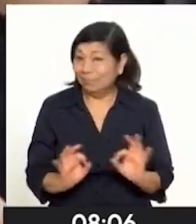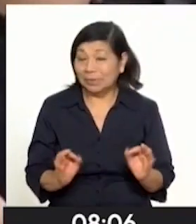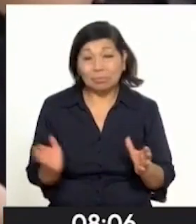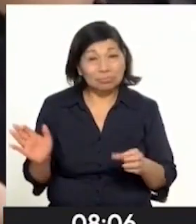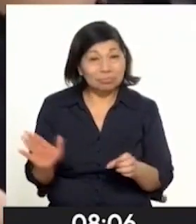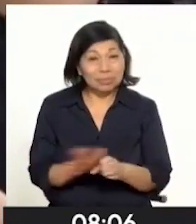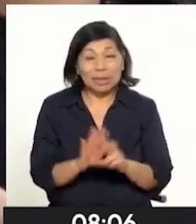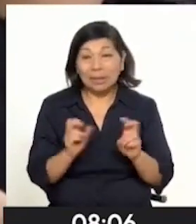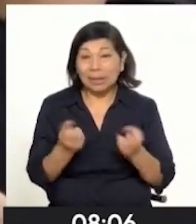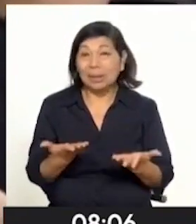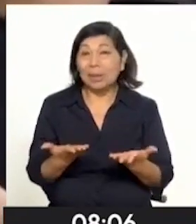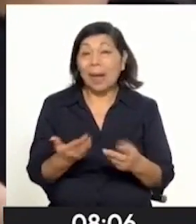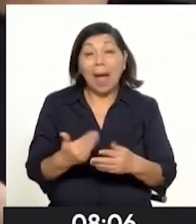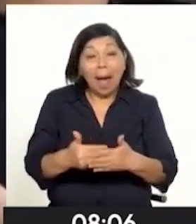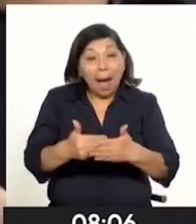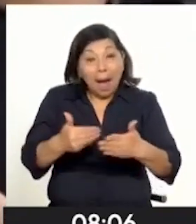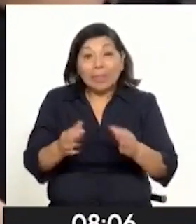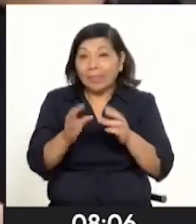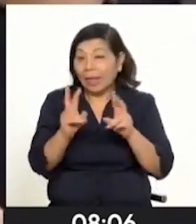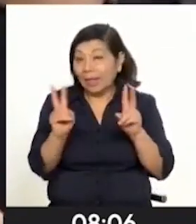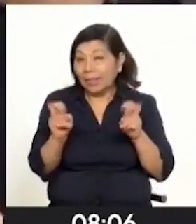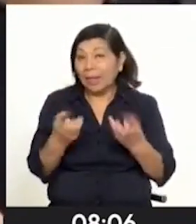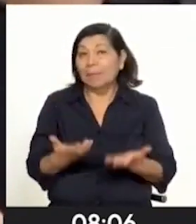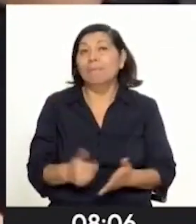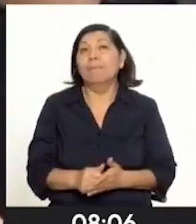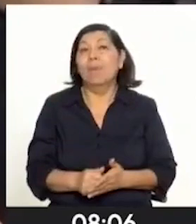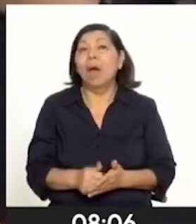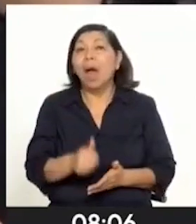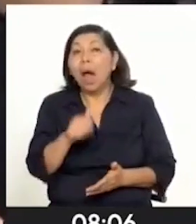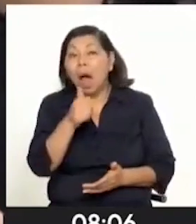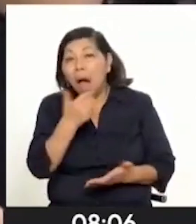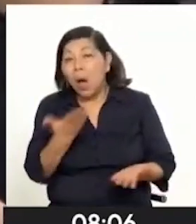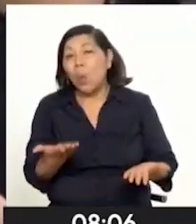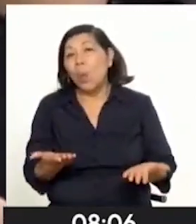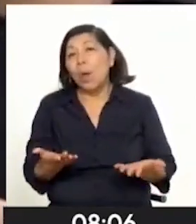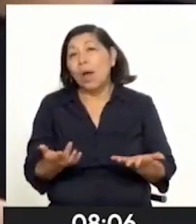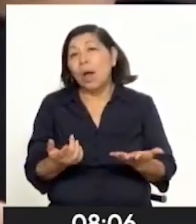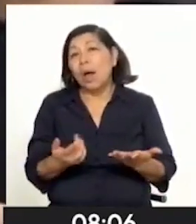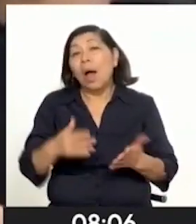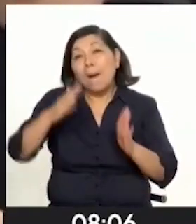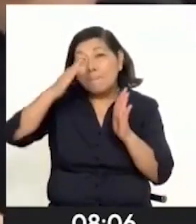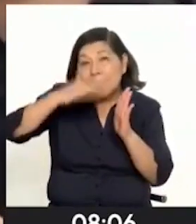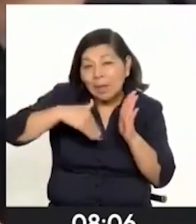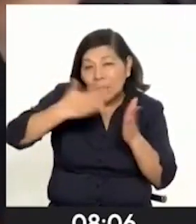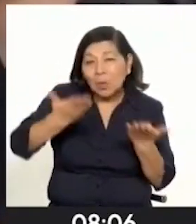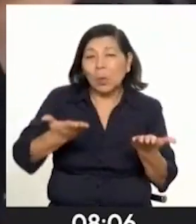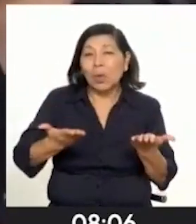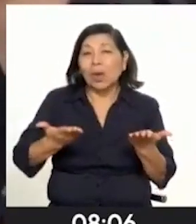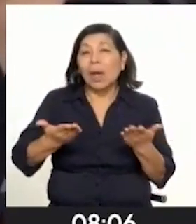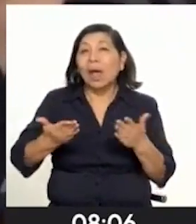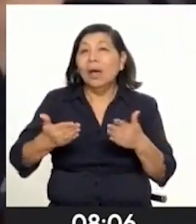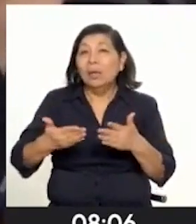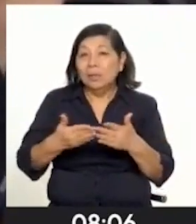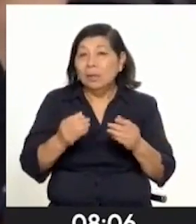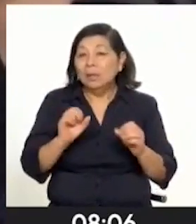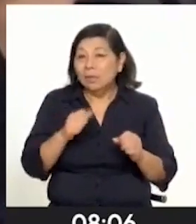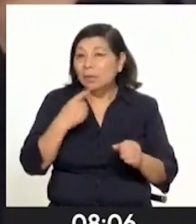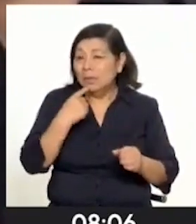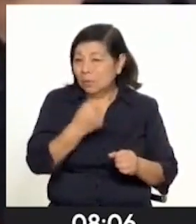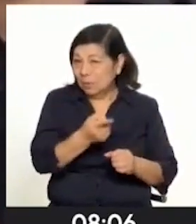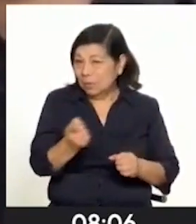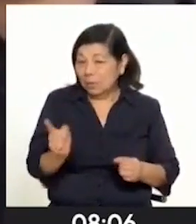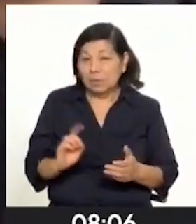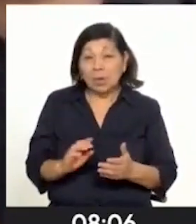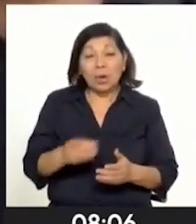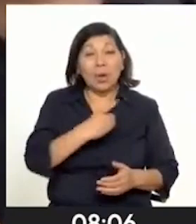concreto del tema eléctrico, ha priorizado temas como el agua, la pintura, algunos otros aspectos. Y yo quiero llamar aquí también